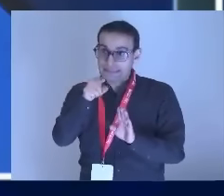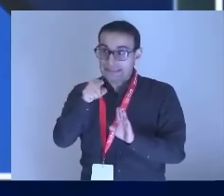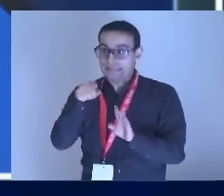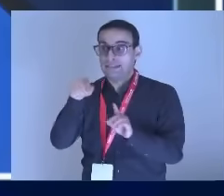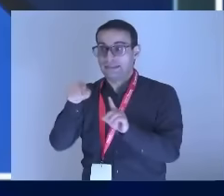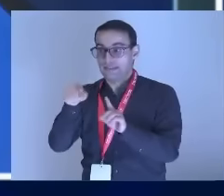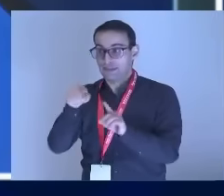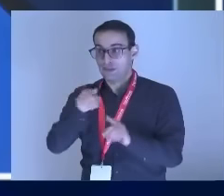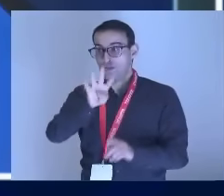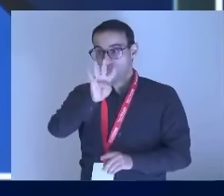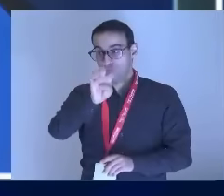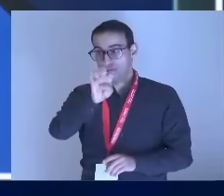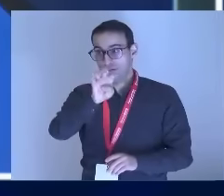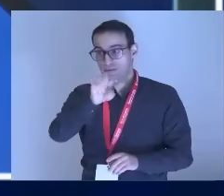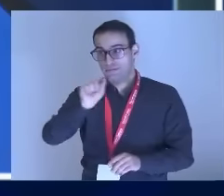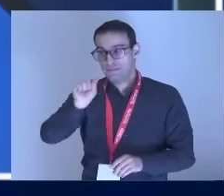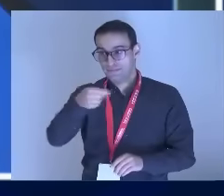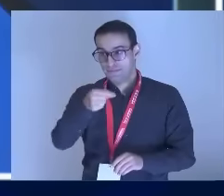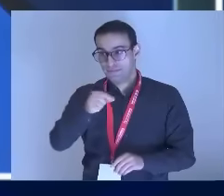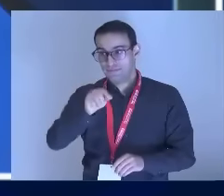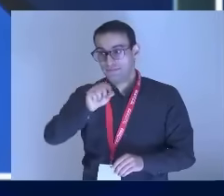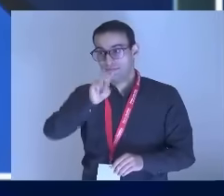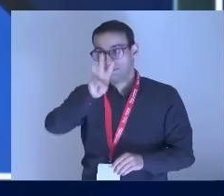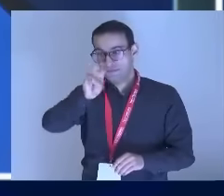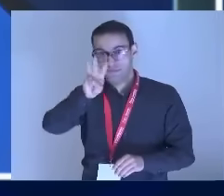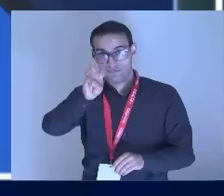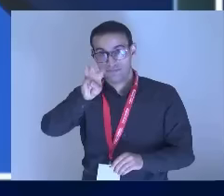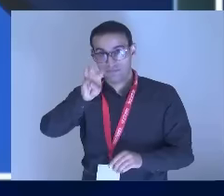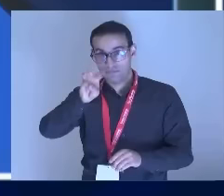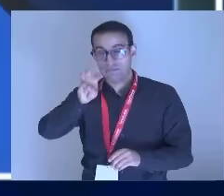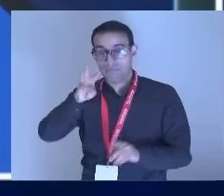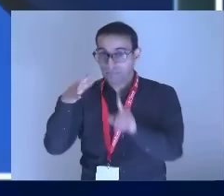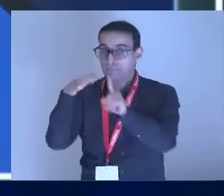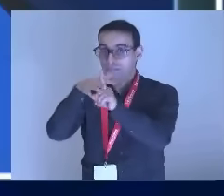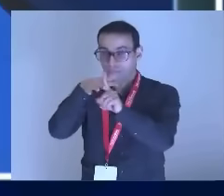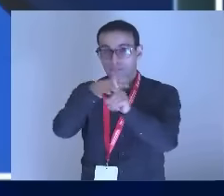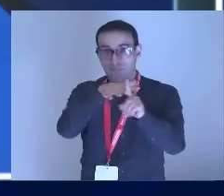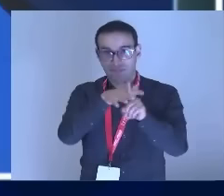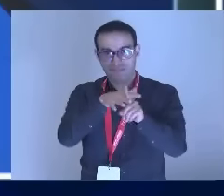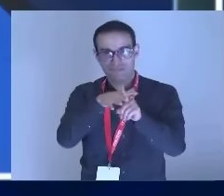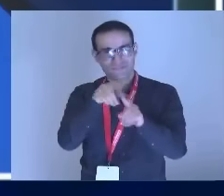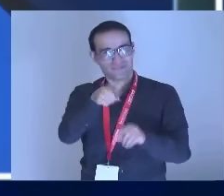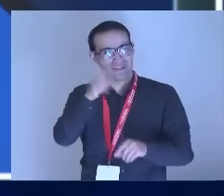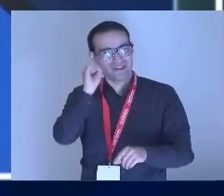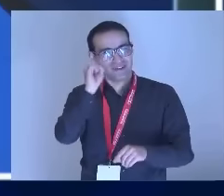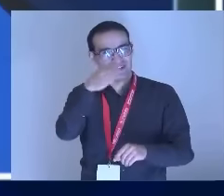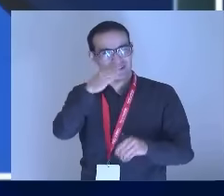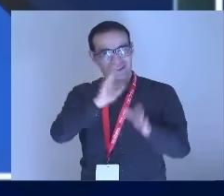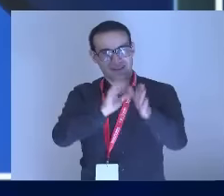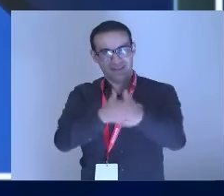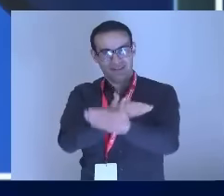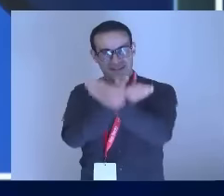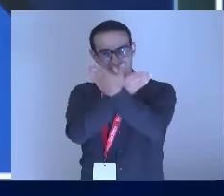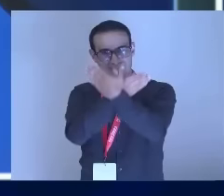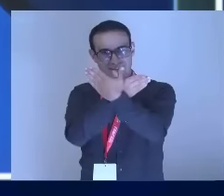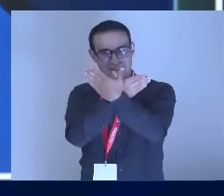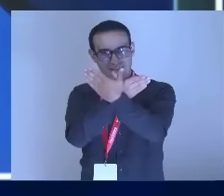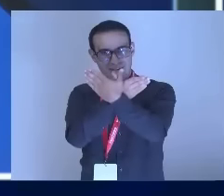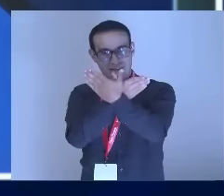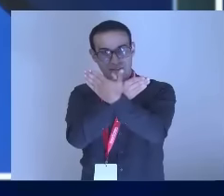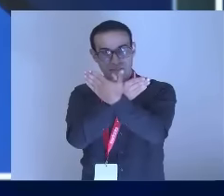en todo caso las tasas de interés empezaron a trajar por decisión del banco de la república Y eso